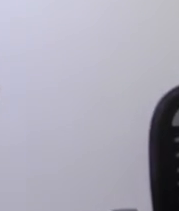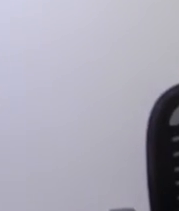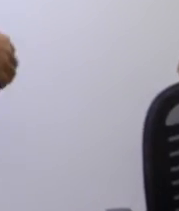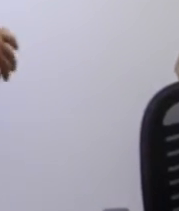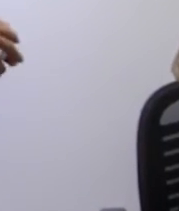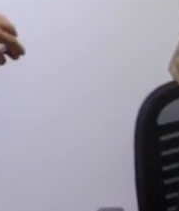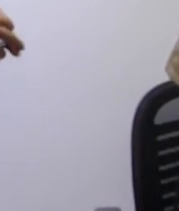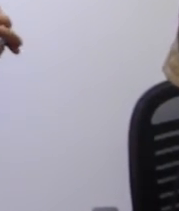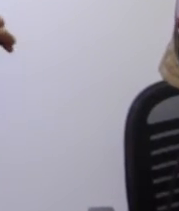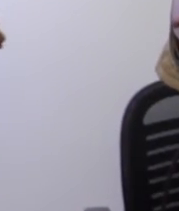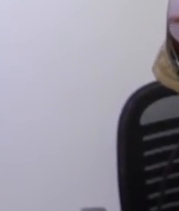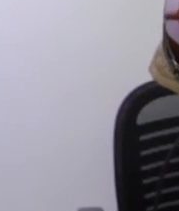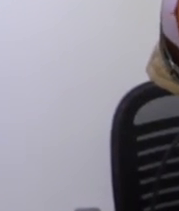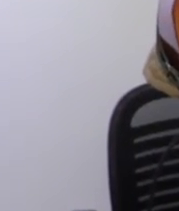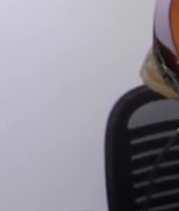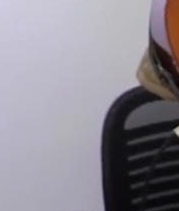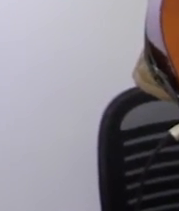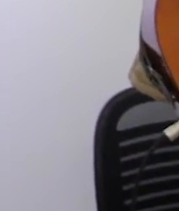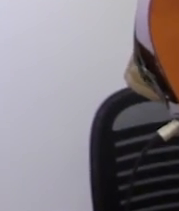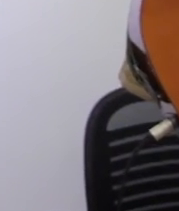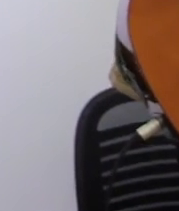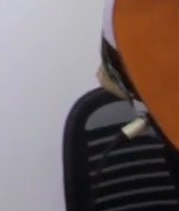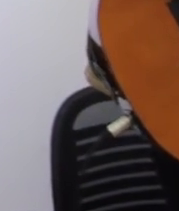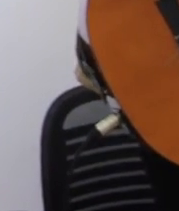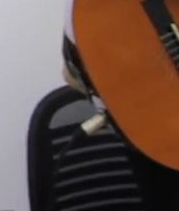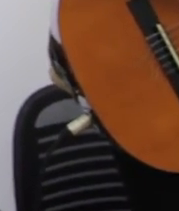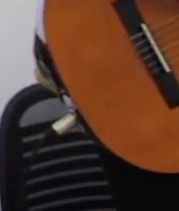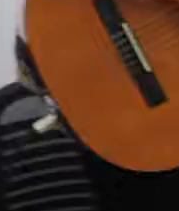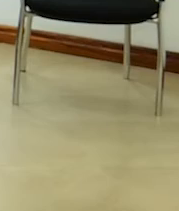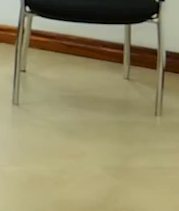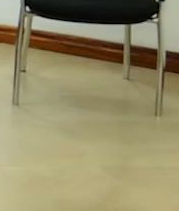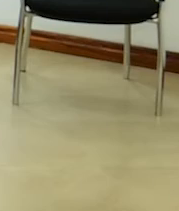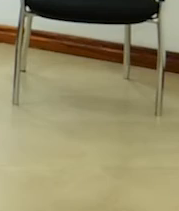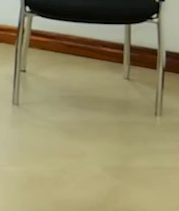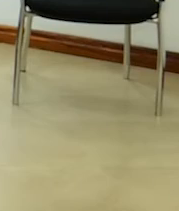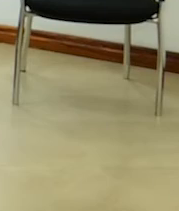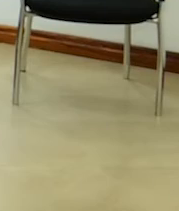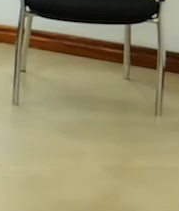pecado del mundo, el